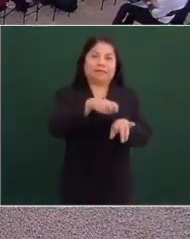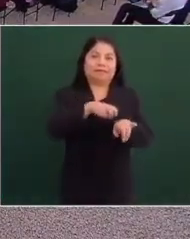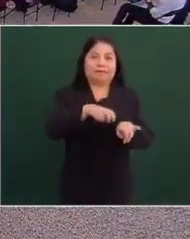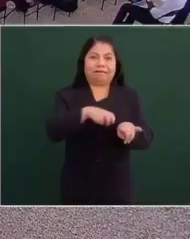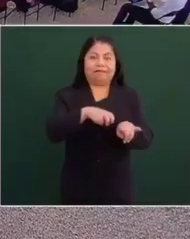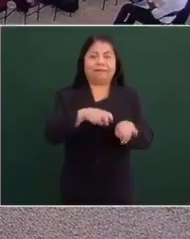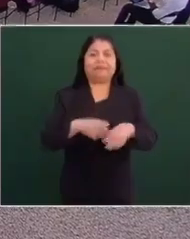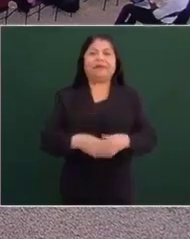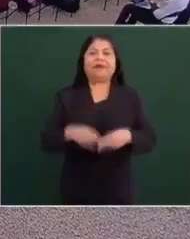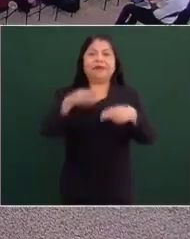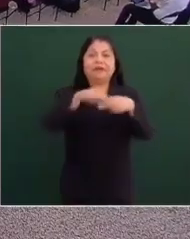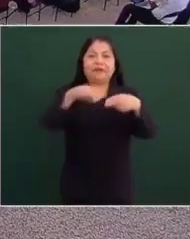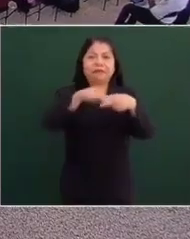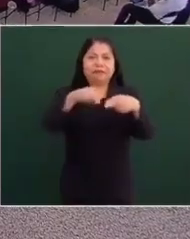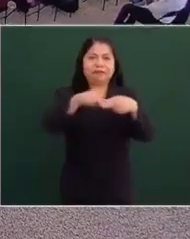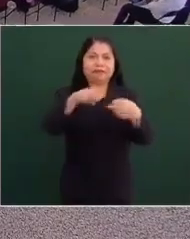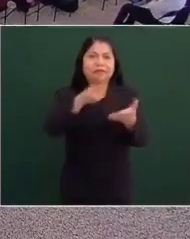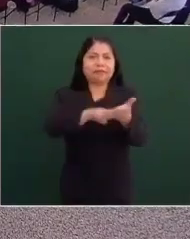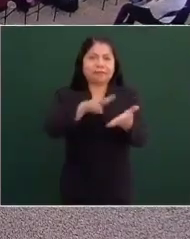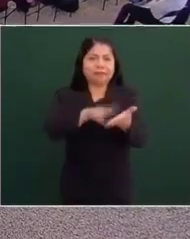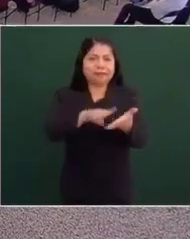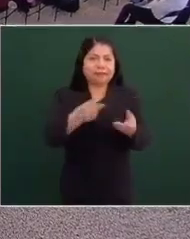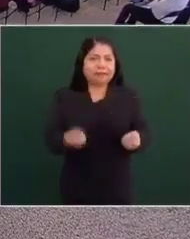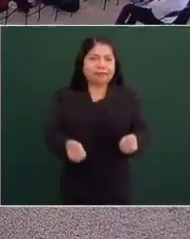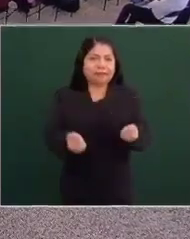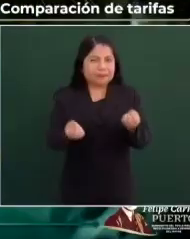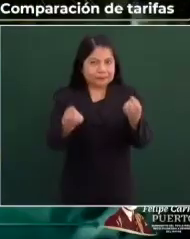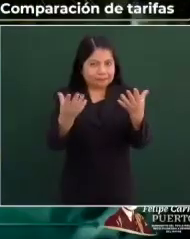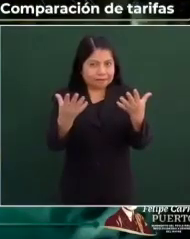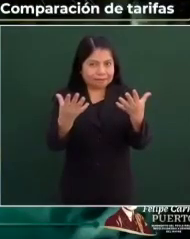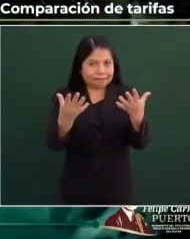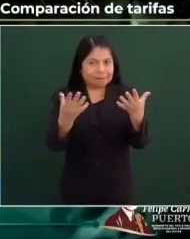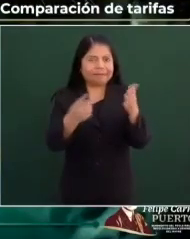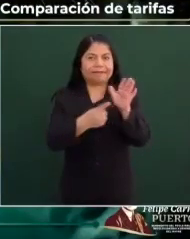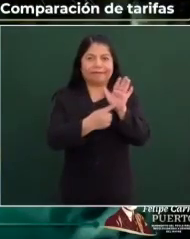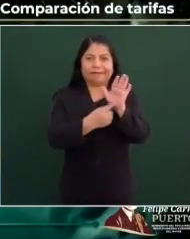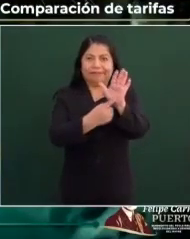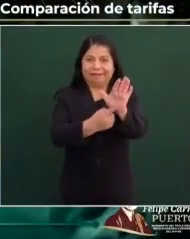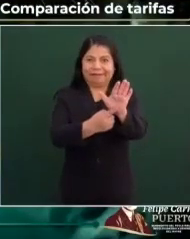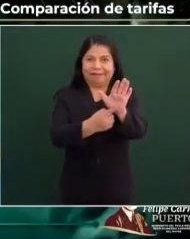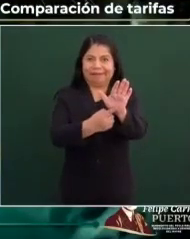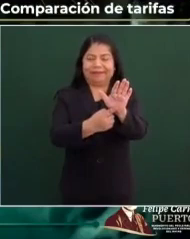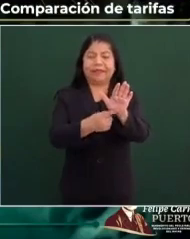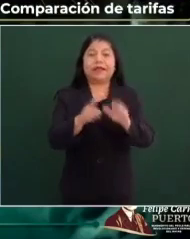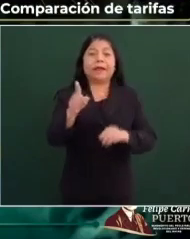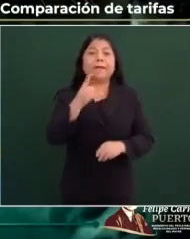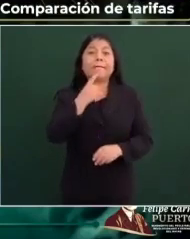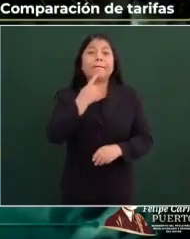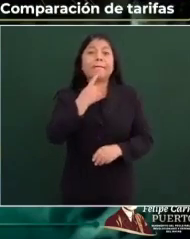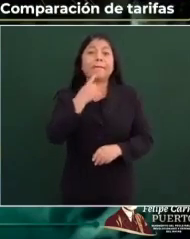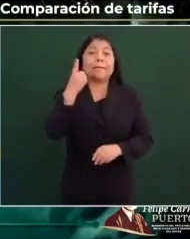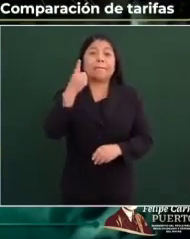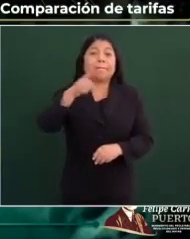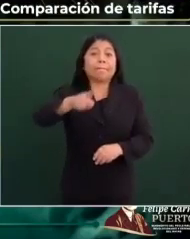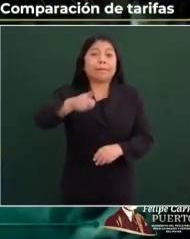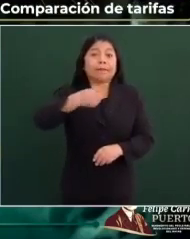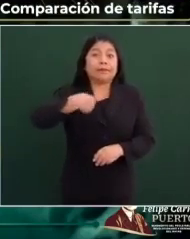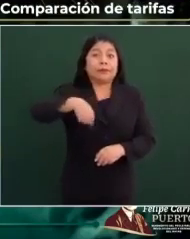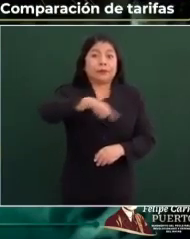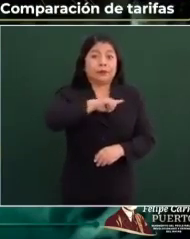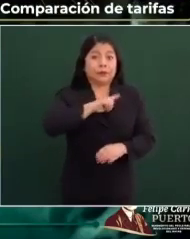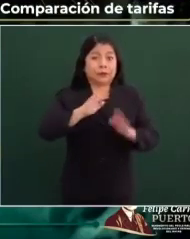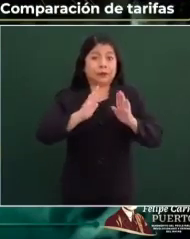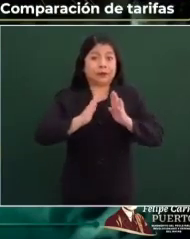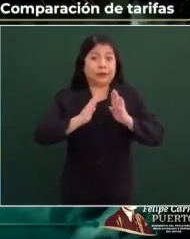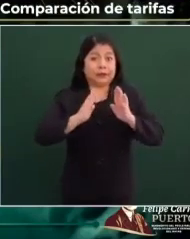boletos. La instrucción que nos dio el señor presidente a la Secretaría de la Defensa Nacional es que este proyecto fuera con un alto